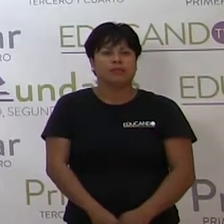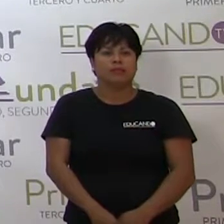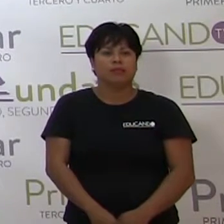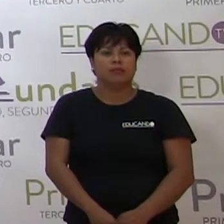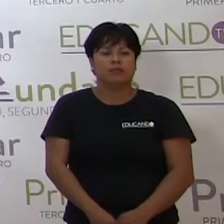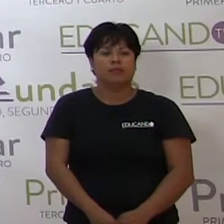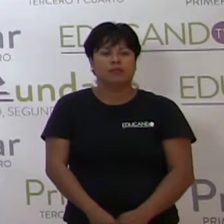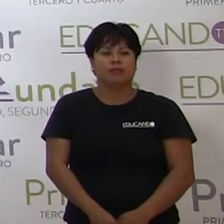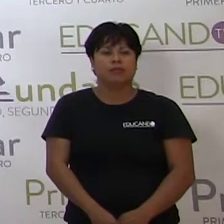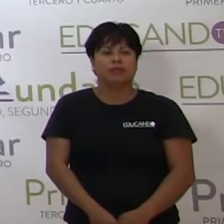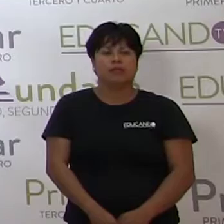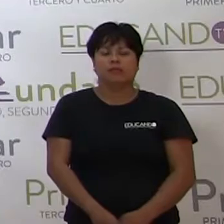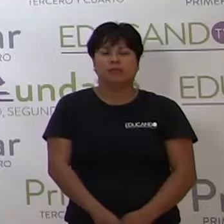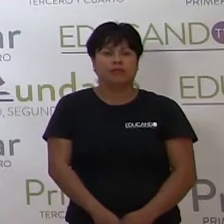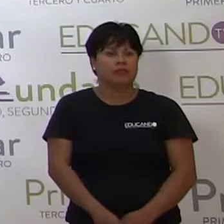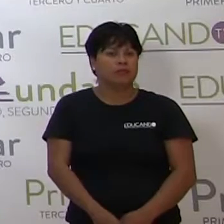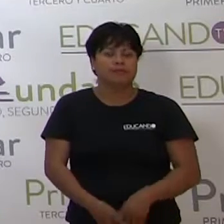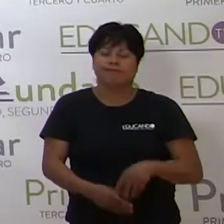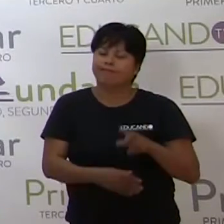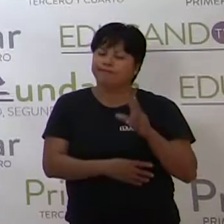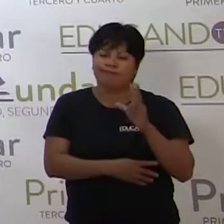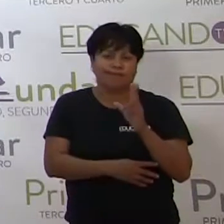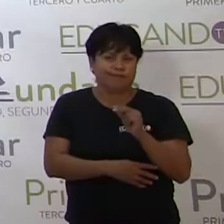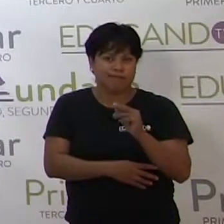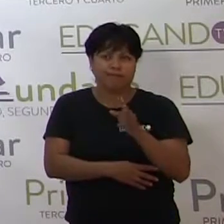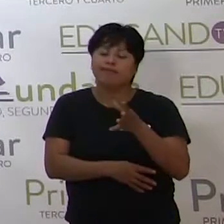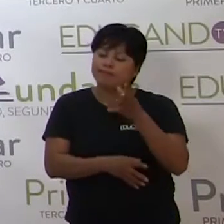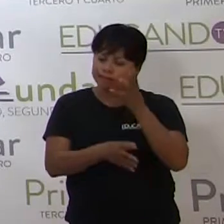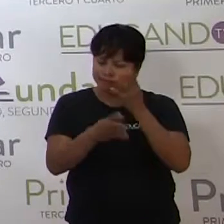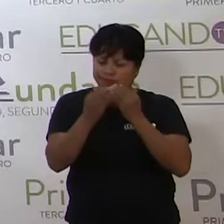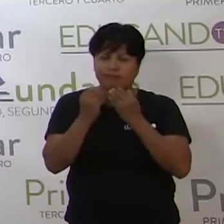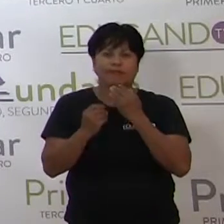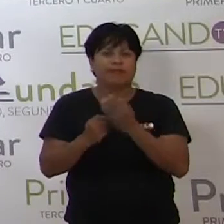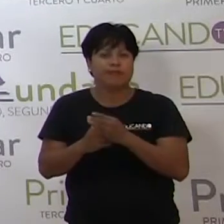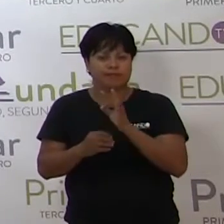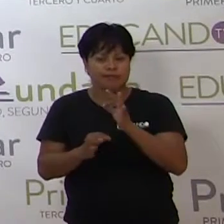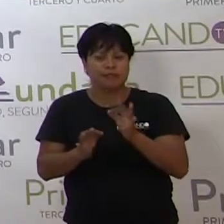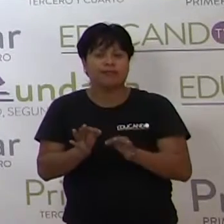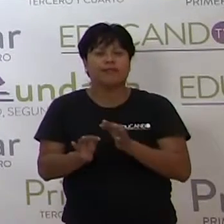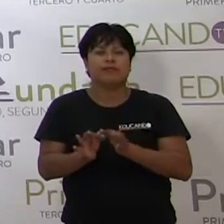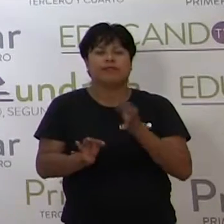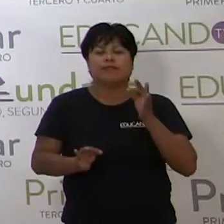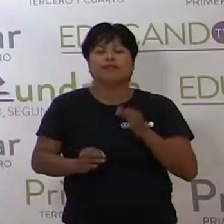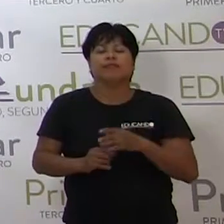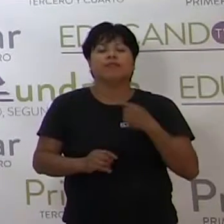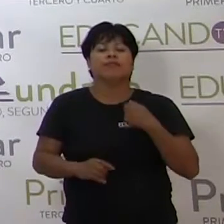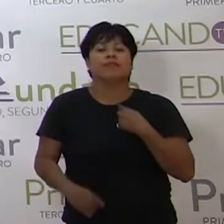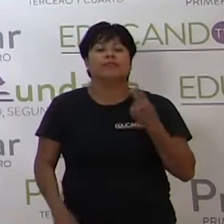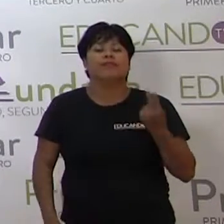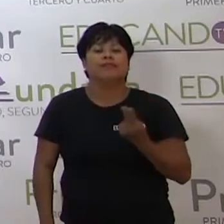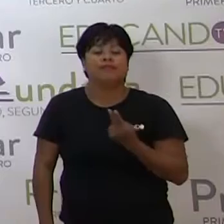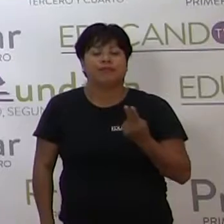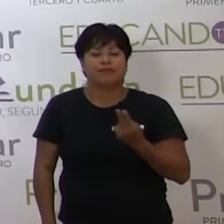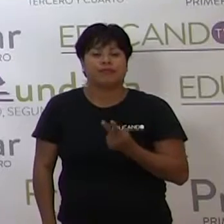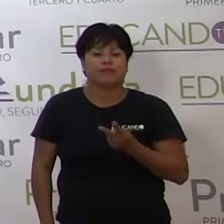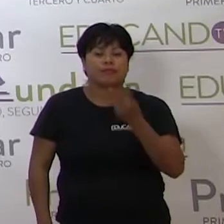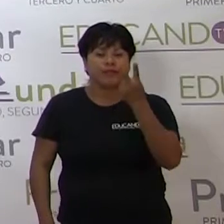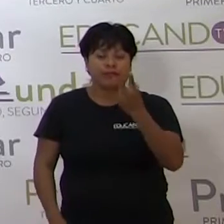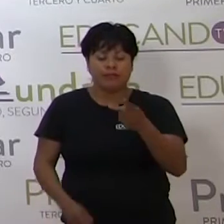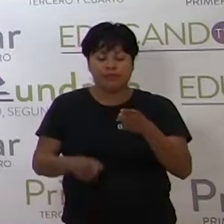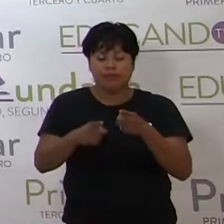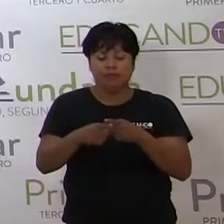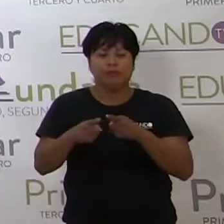No. Has aprendido muy bien. Exacto. necesitamos dos